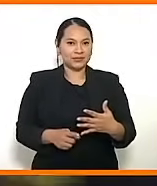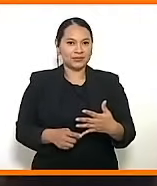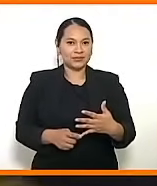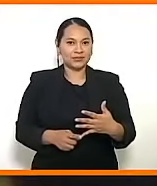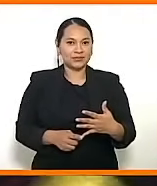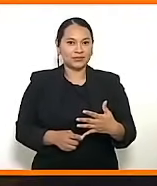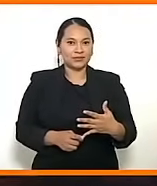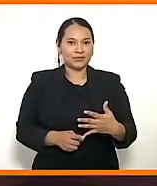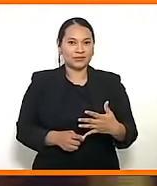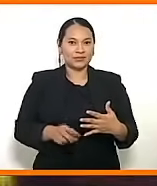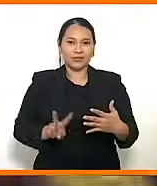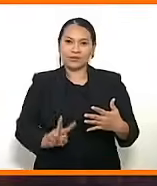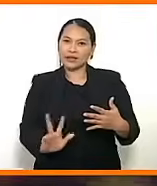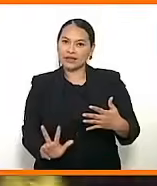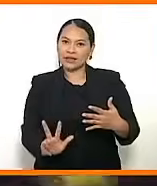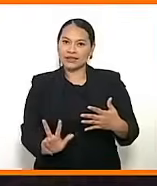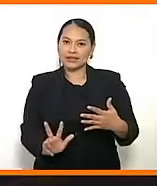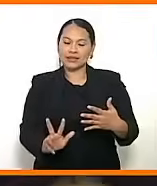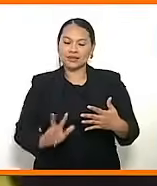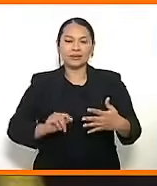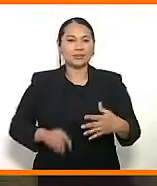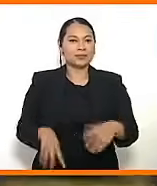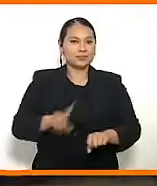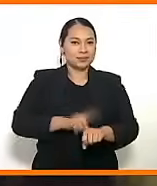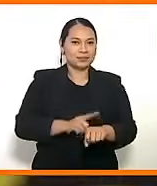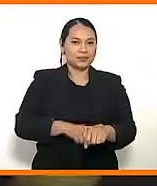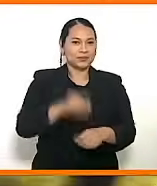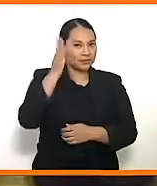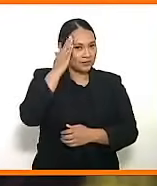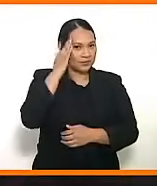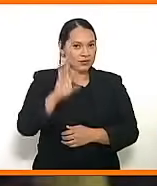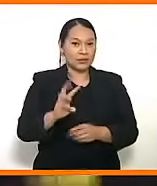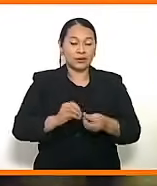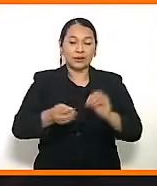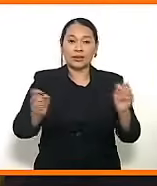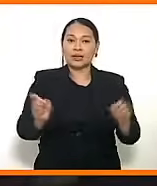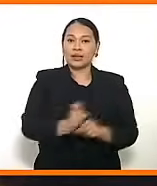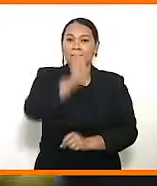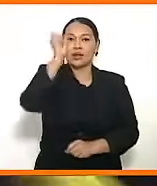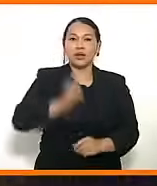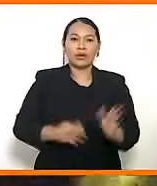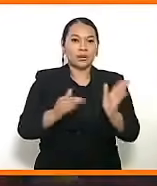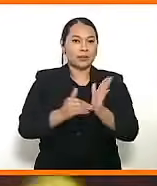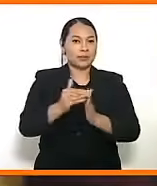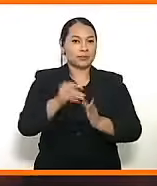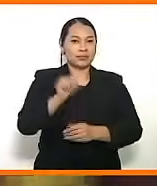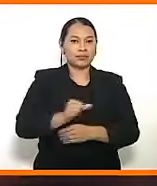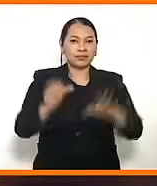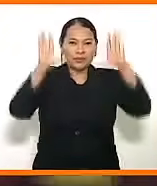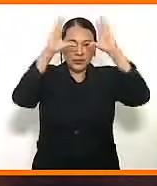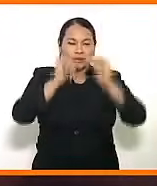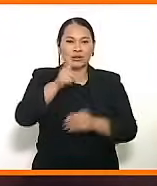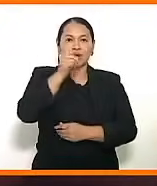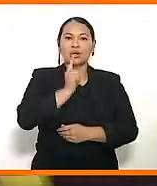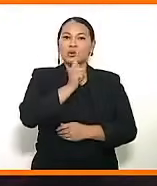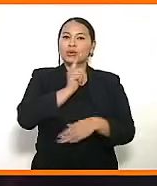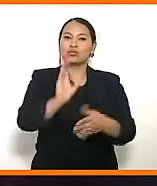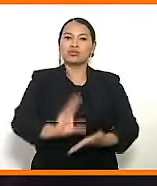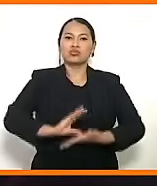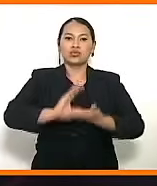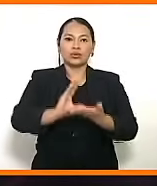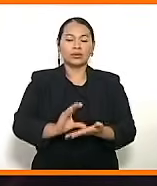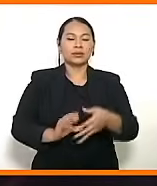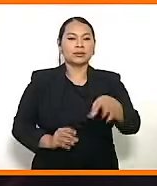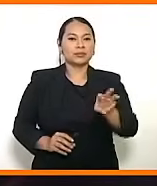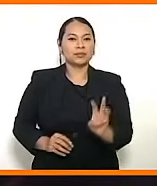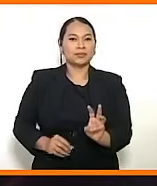el 23. Se llegó el momento de conocer el sexto y decisivo número millonario en esta noche del Loto Super Premio. Este